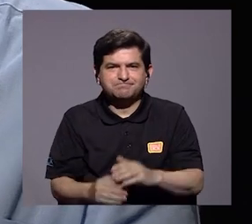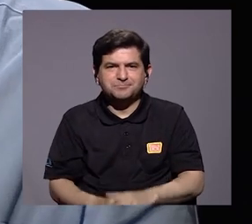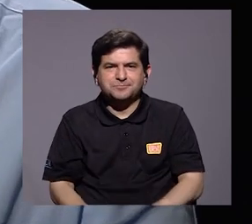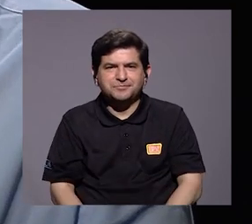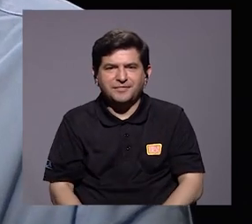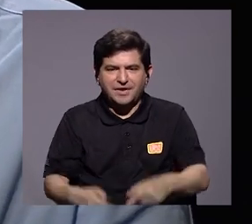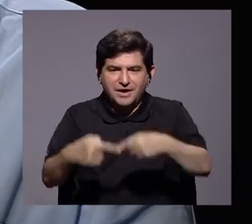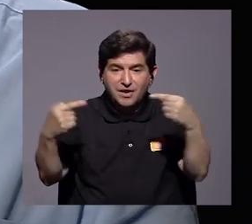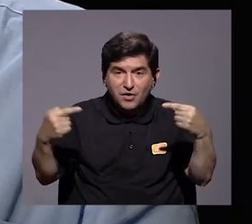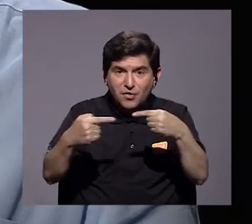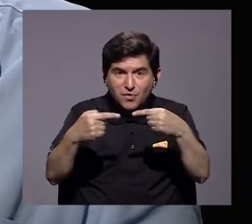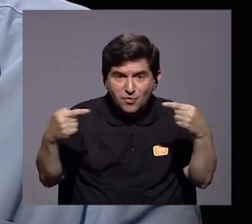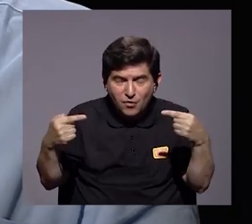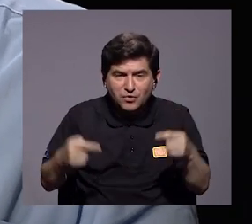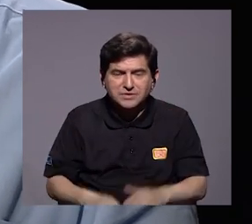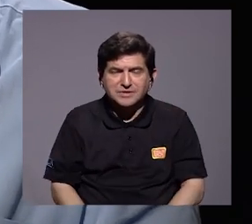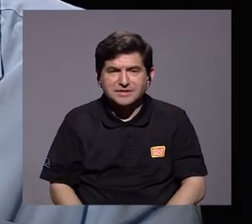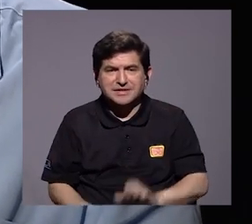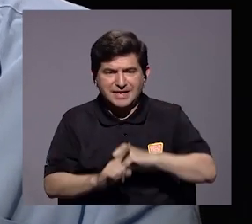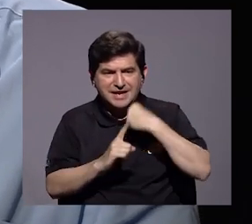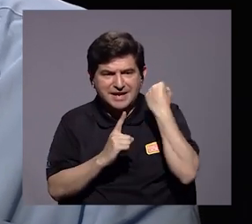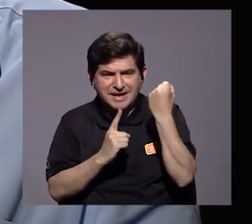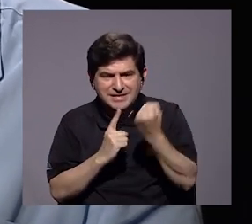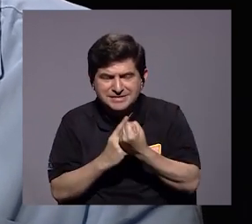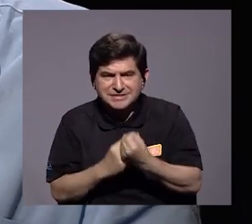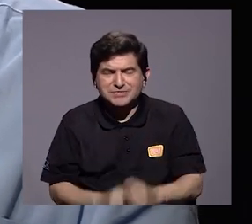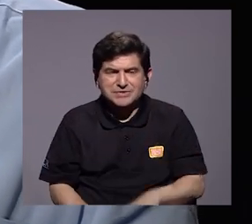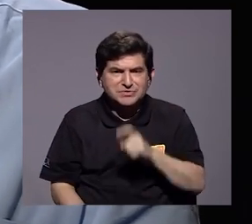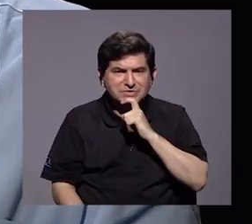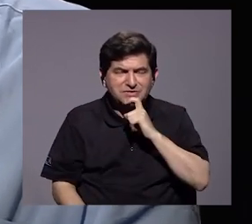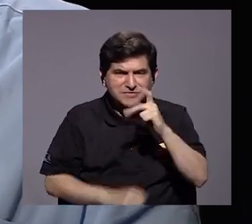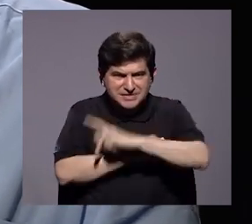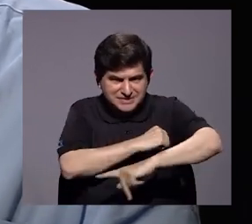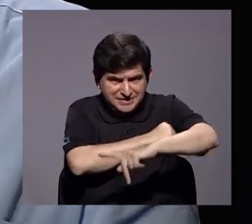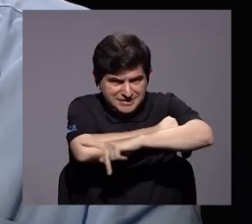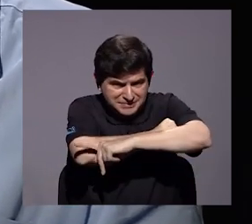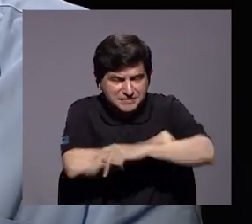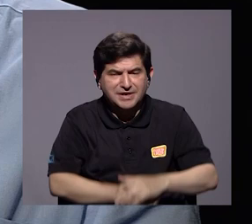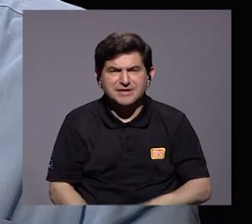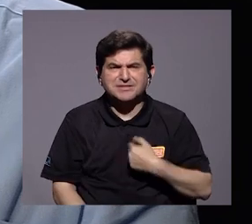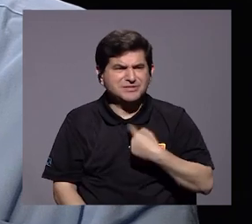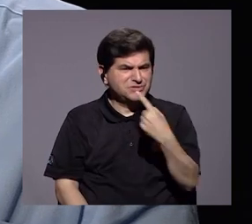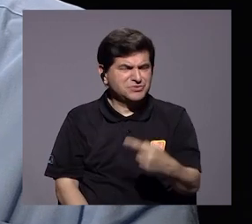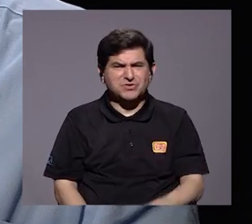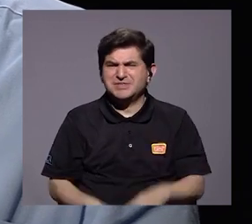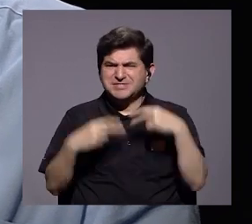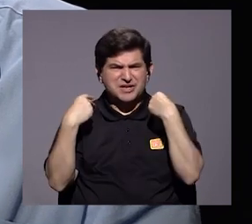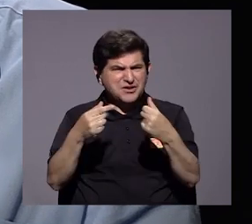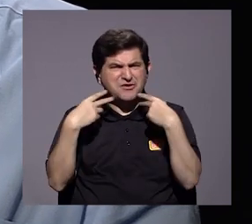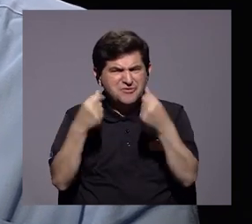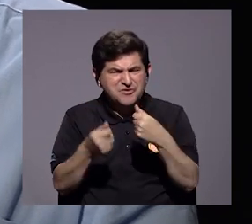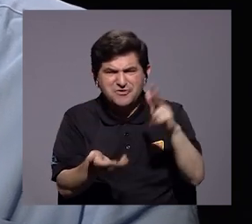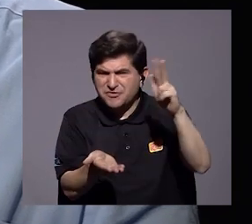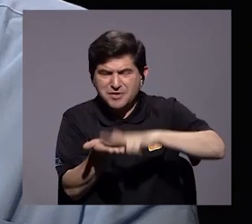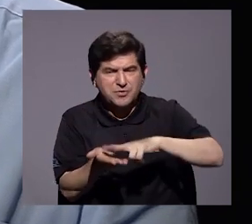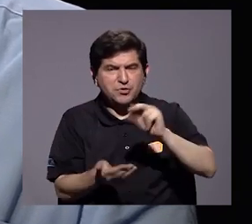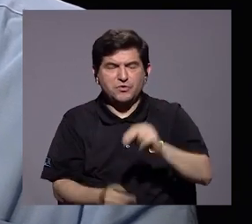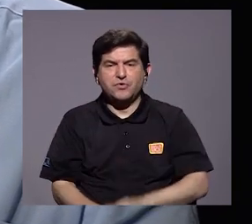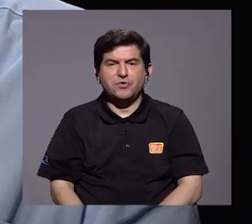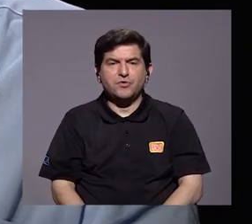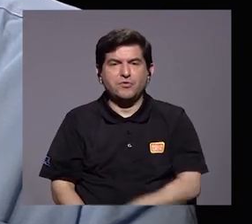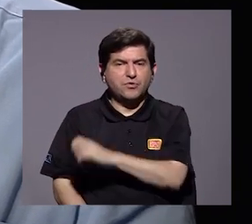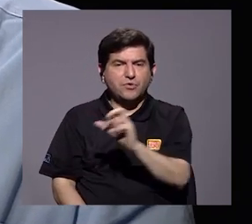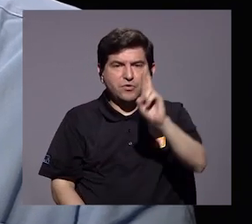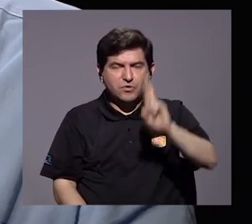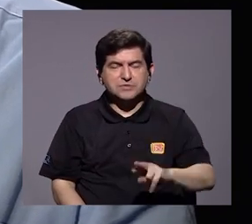contra la pared estando el país contra la pared verdad yo no voy a decir que se aprobar la carrera porque costa rica el discutido 20